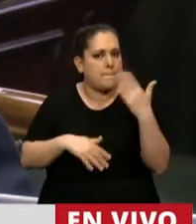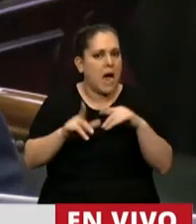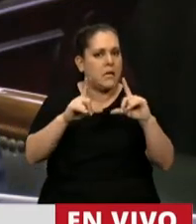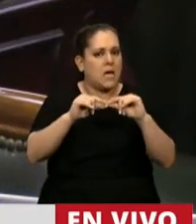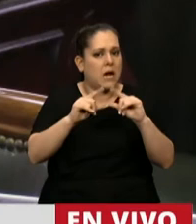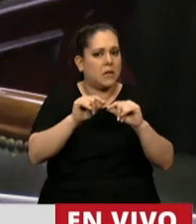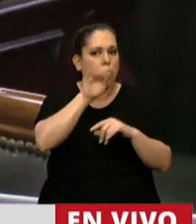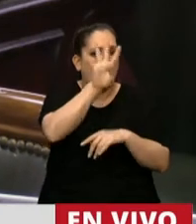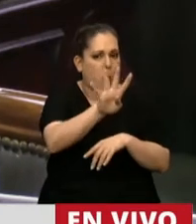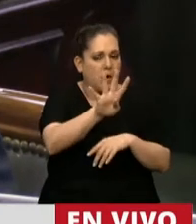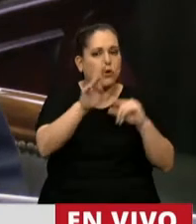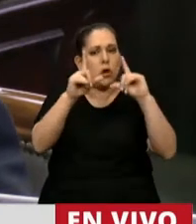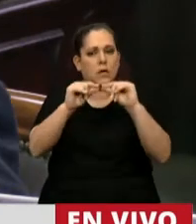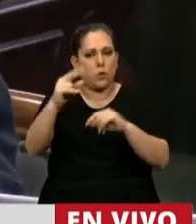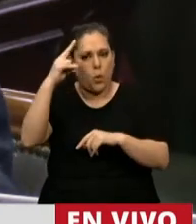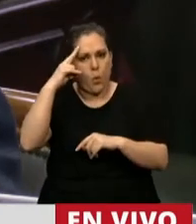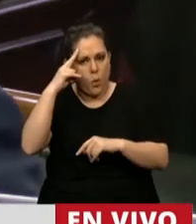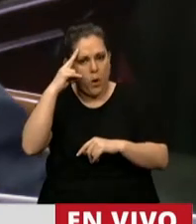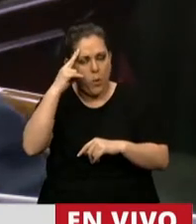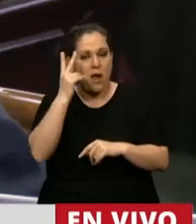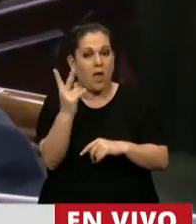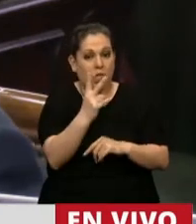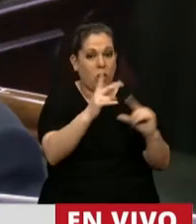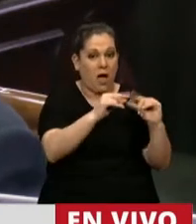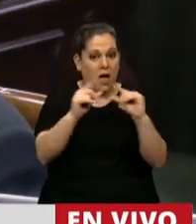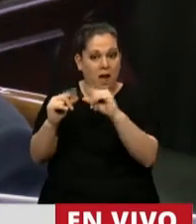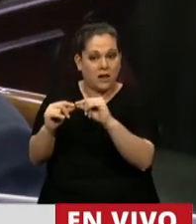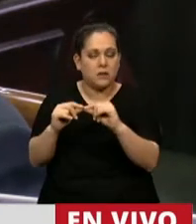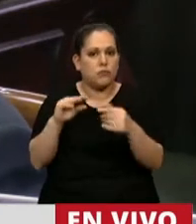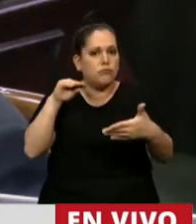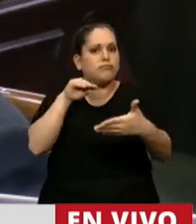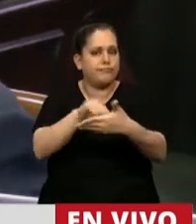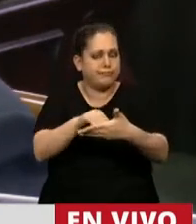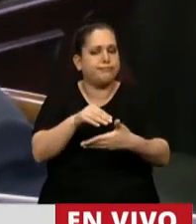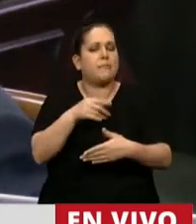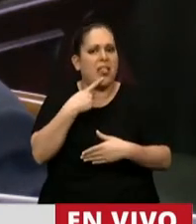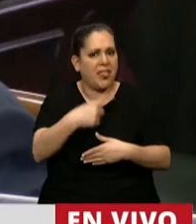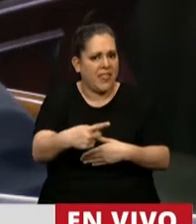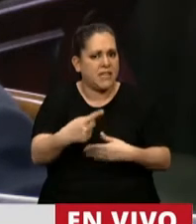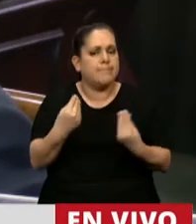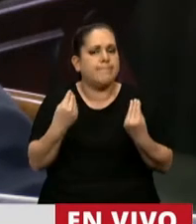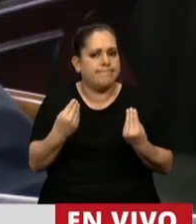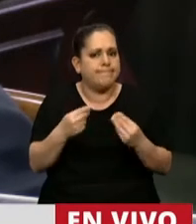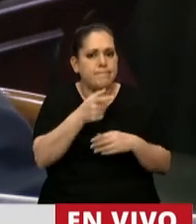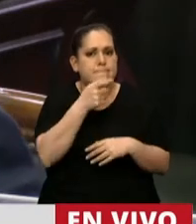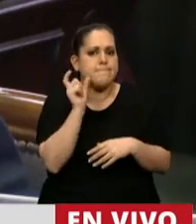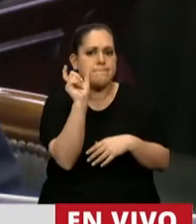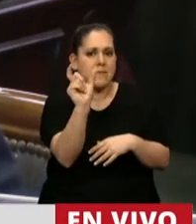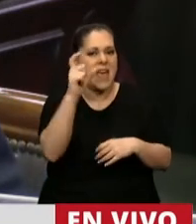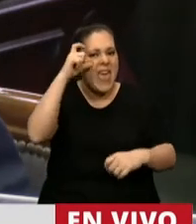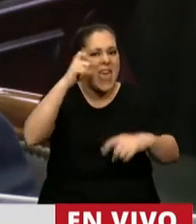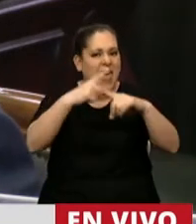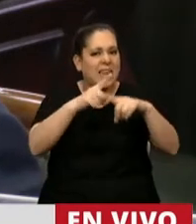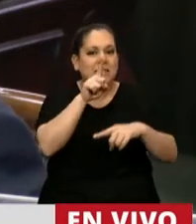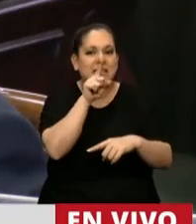artículo 4 y en el artículo 9, donde expresamente en el artículo habla y dice literalmente